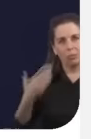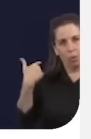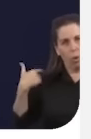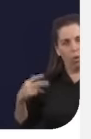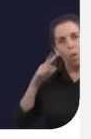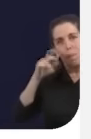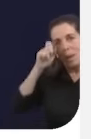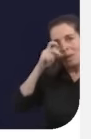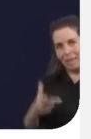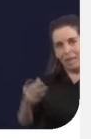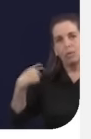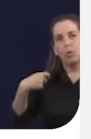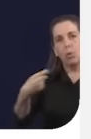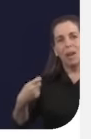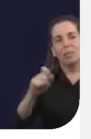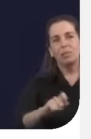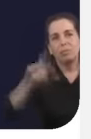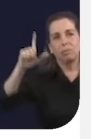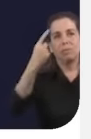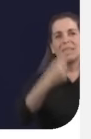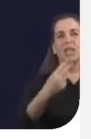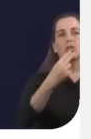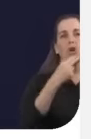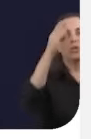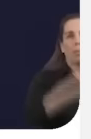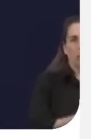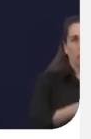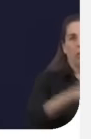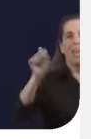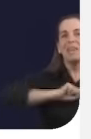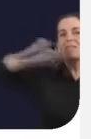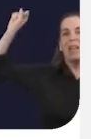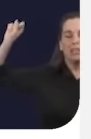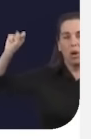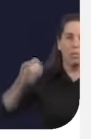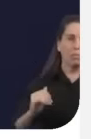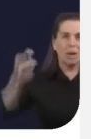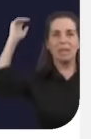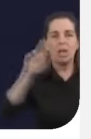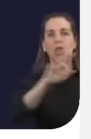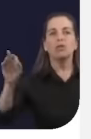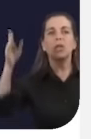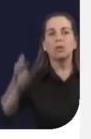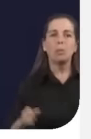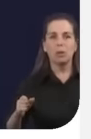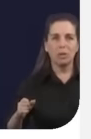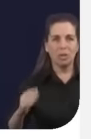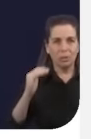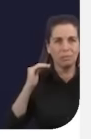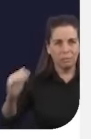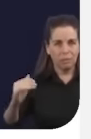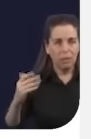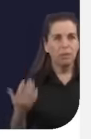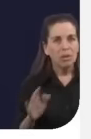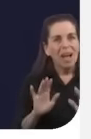por mientras que la inflación anual corrió al 211 Y esa dinámica uno la ve